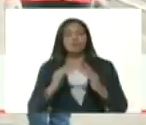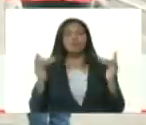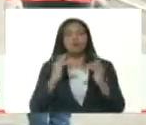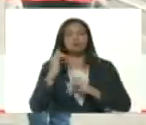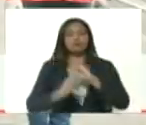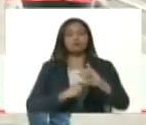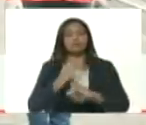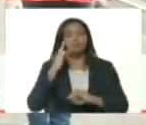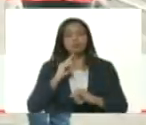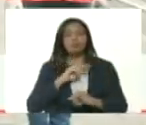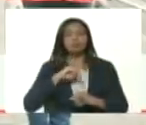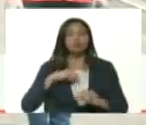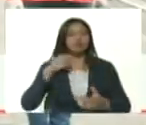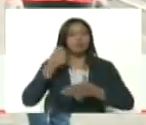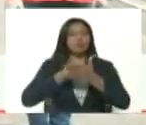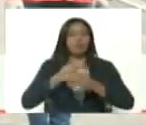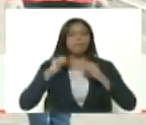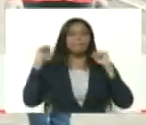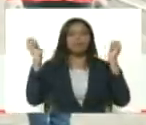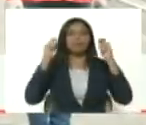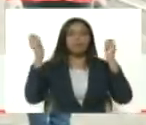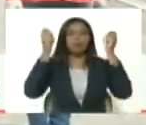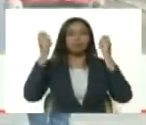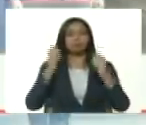Internacional, estamos venciendo.